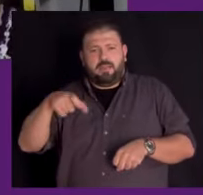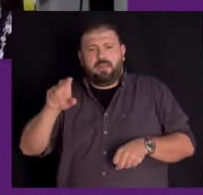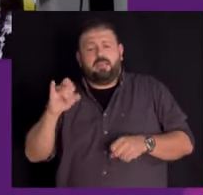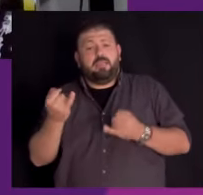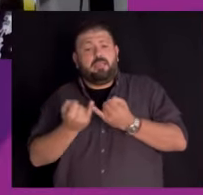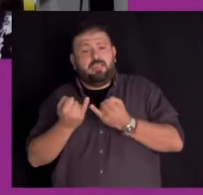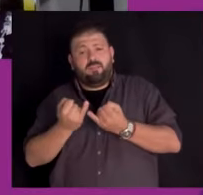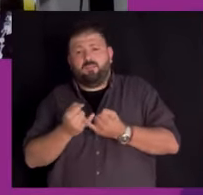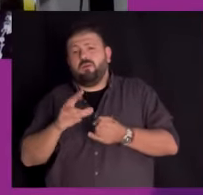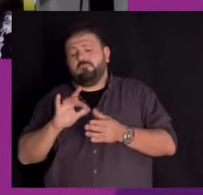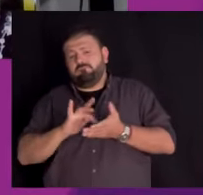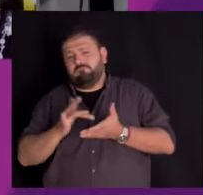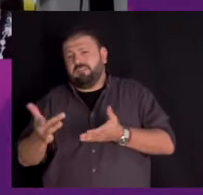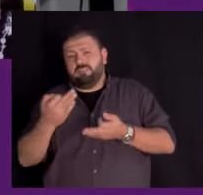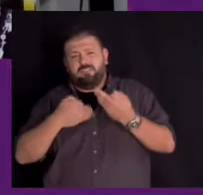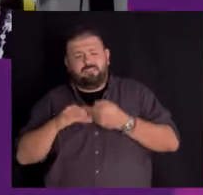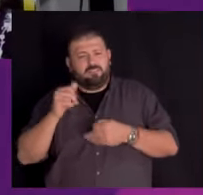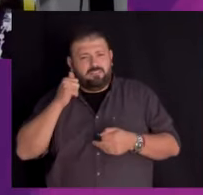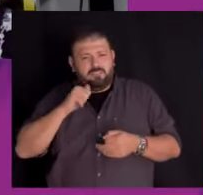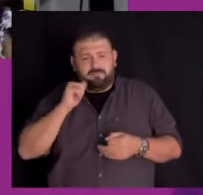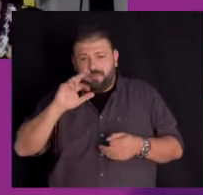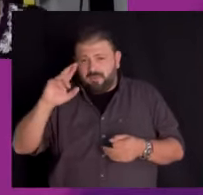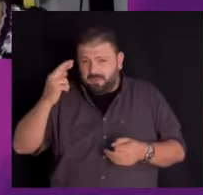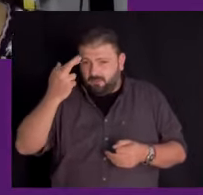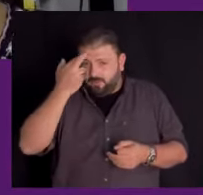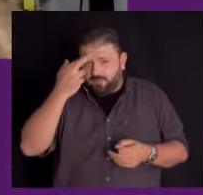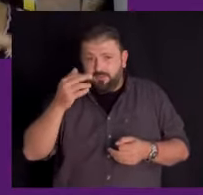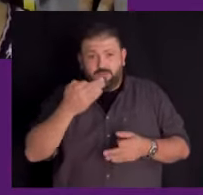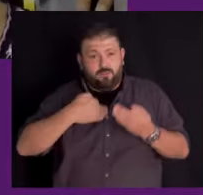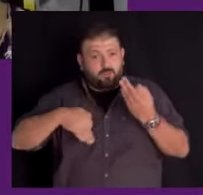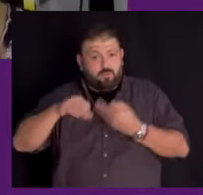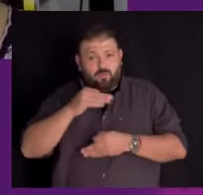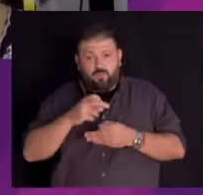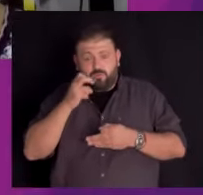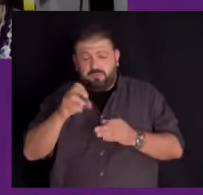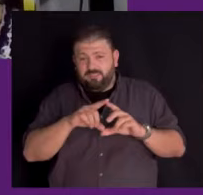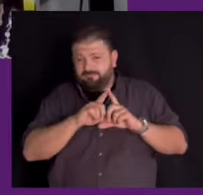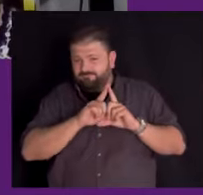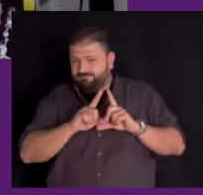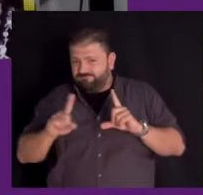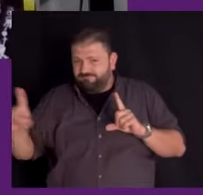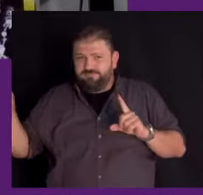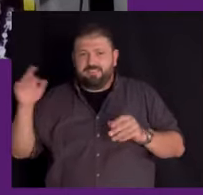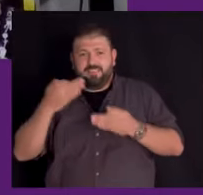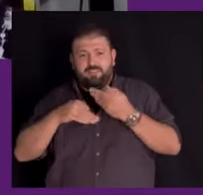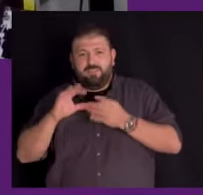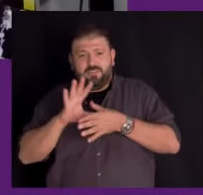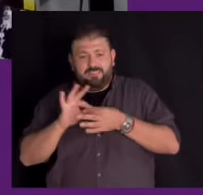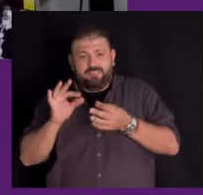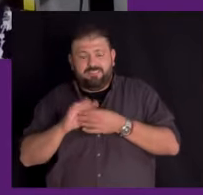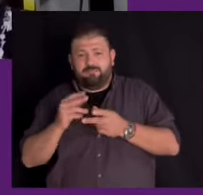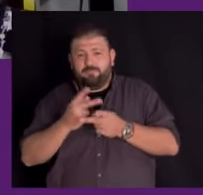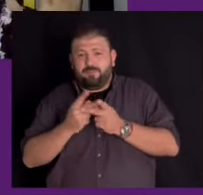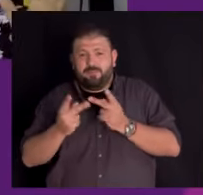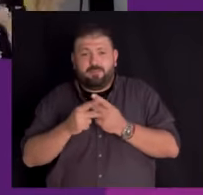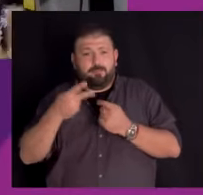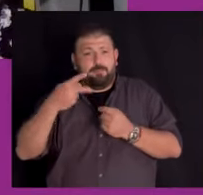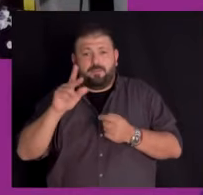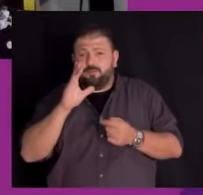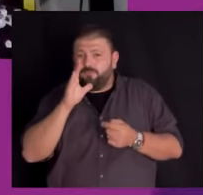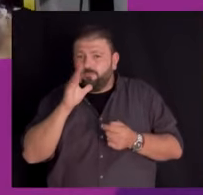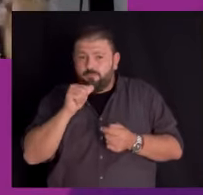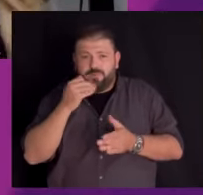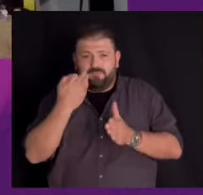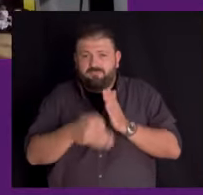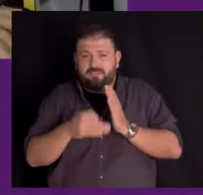bueno, pues obviamente recordarles que hicimos todo este repaso de nuestros productos, pero no te pueden faltar el que